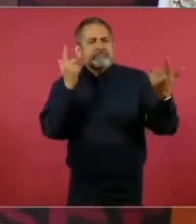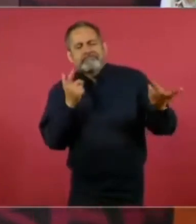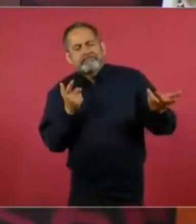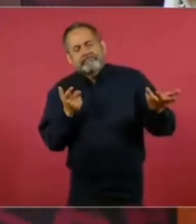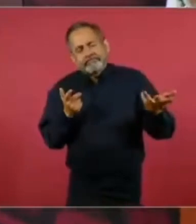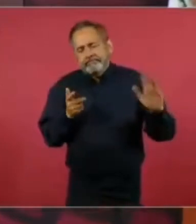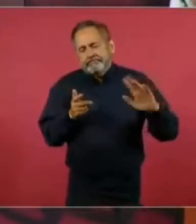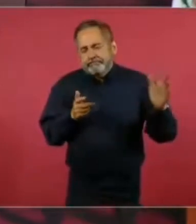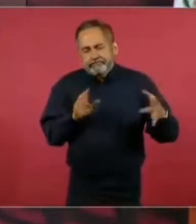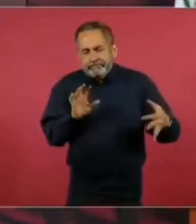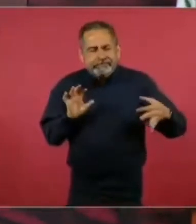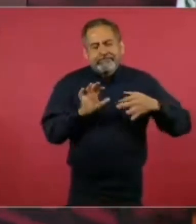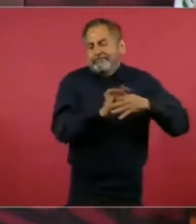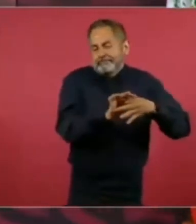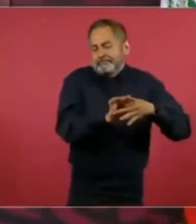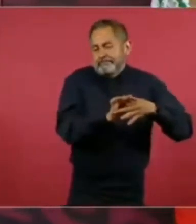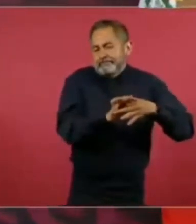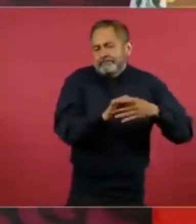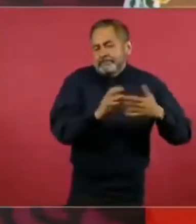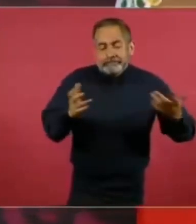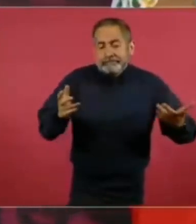Sería